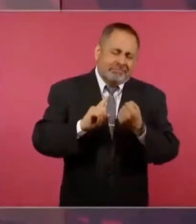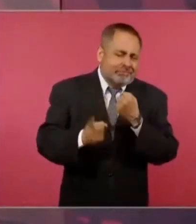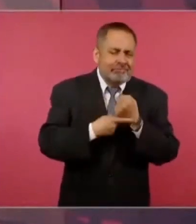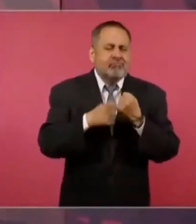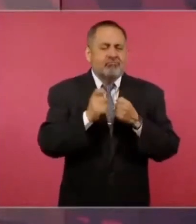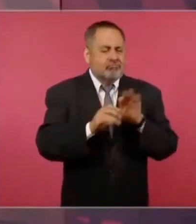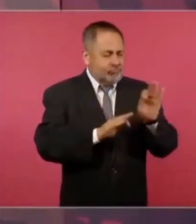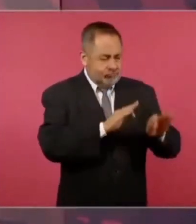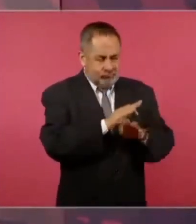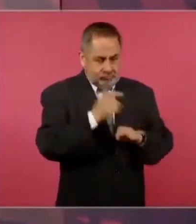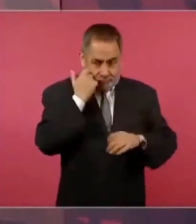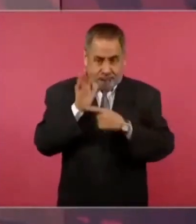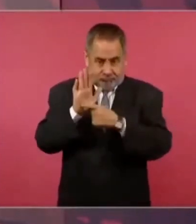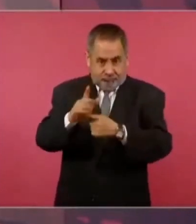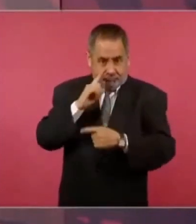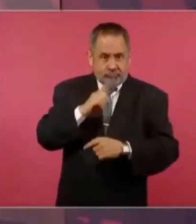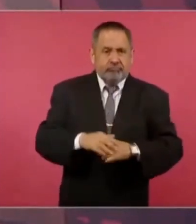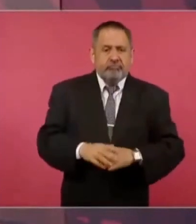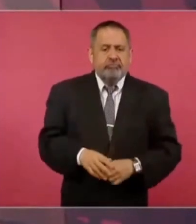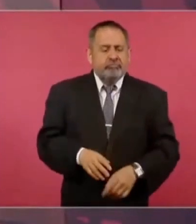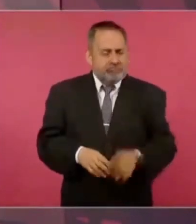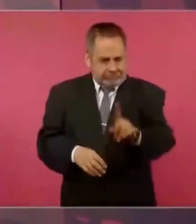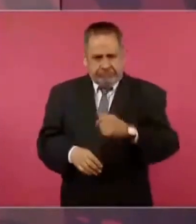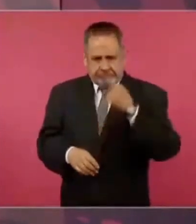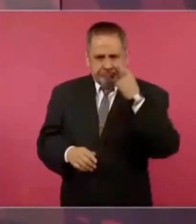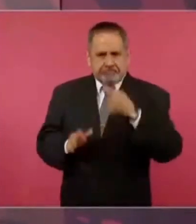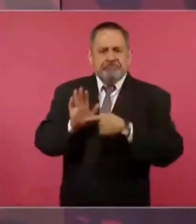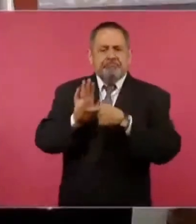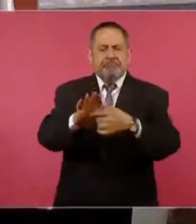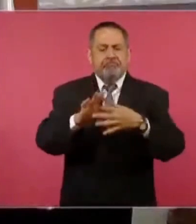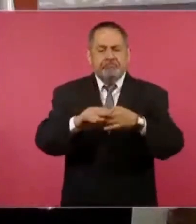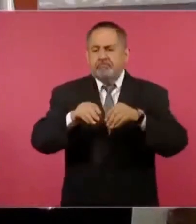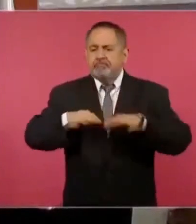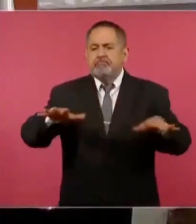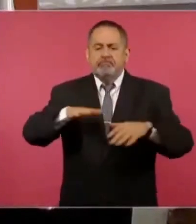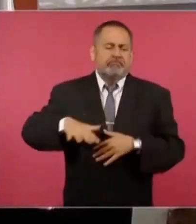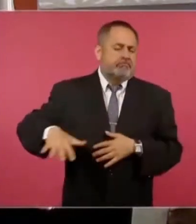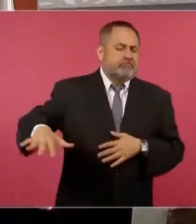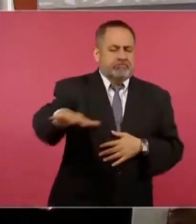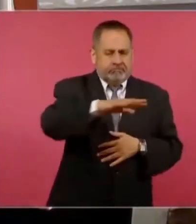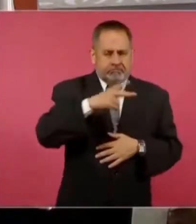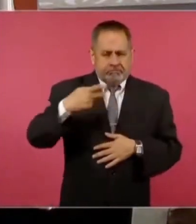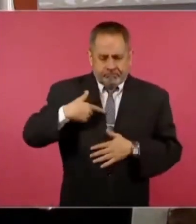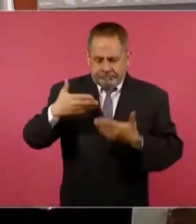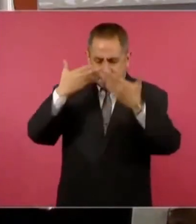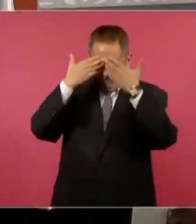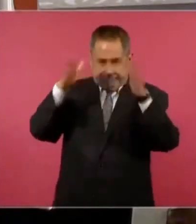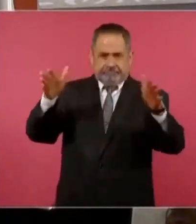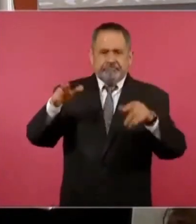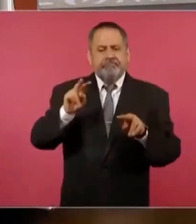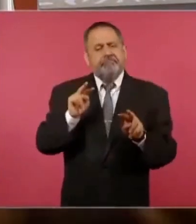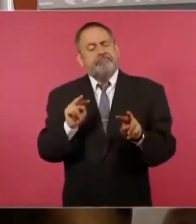¿Sí? ¿Se los muestro? Todo esto es para los ciudadanos, porque necesitamos todos